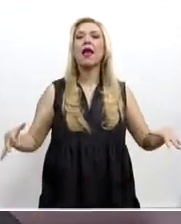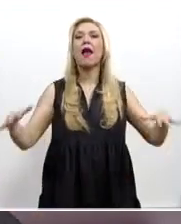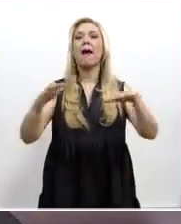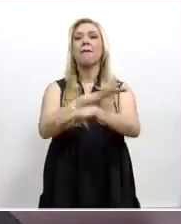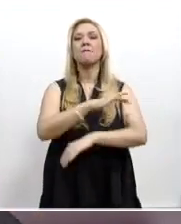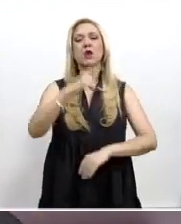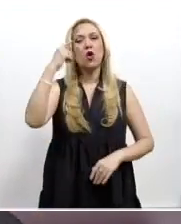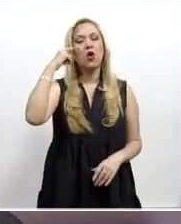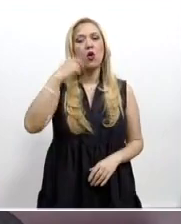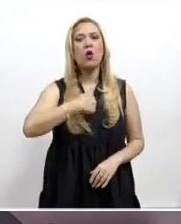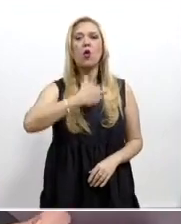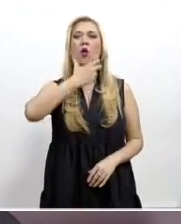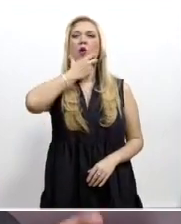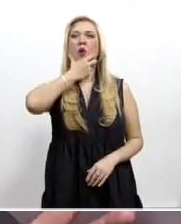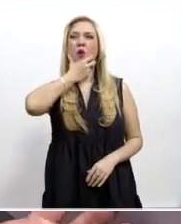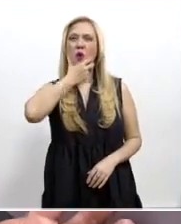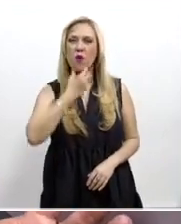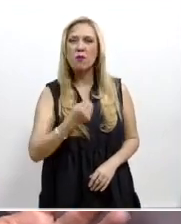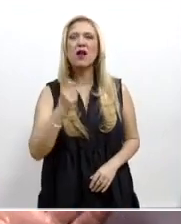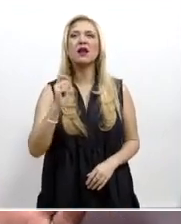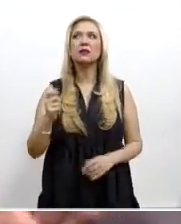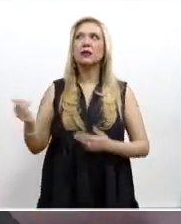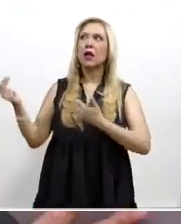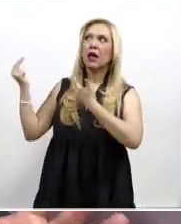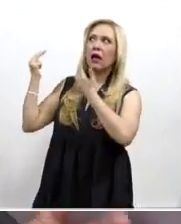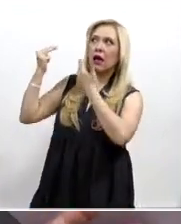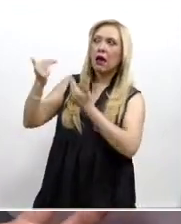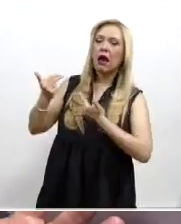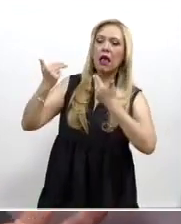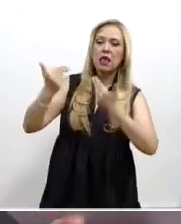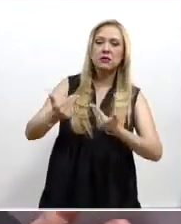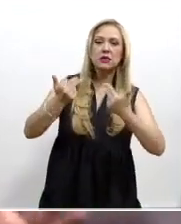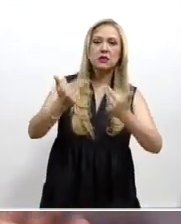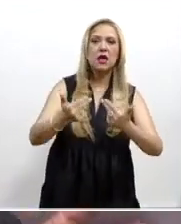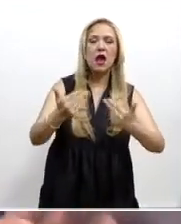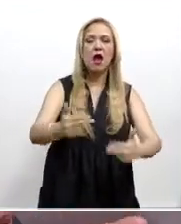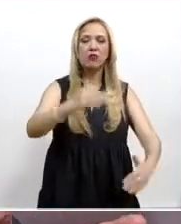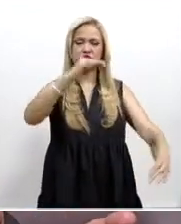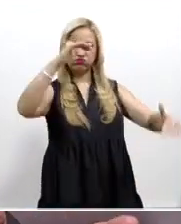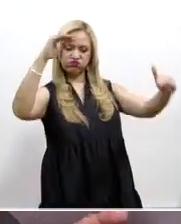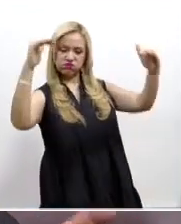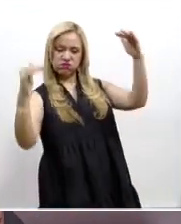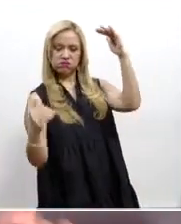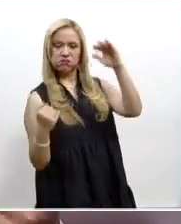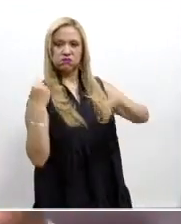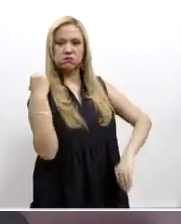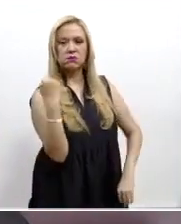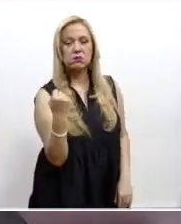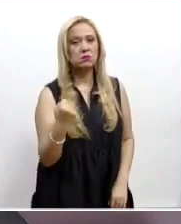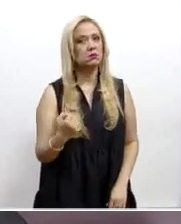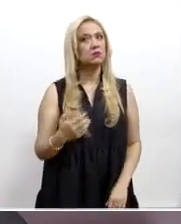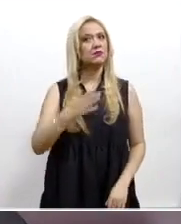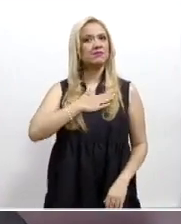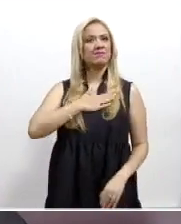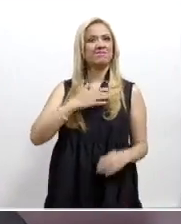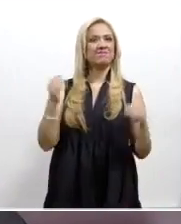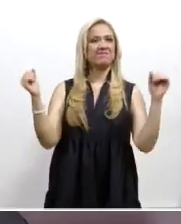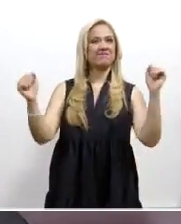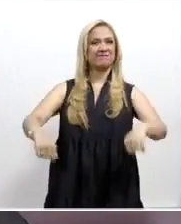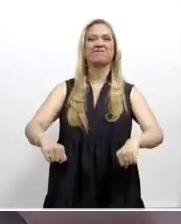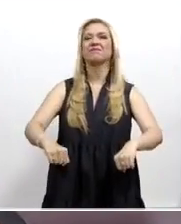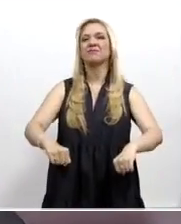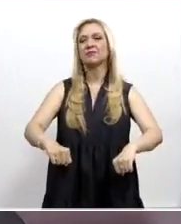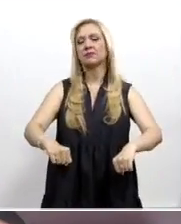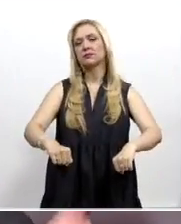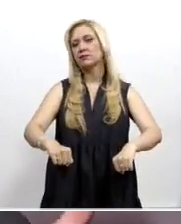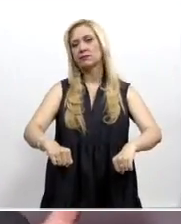transformadora, es darnos cuenta que somos herederos de esta cultura patriarcal que nos ha privilegiado y que nos ha generado privilegios,